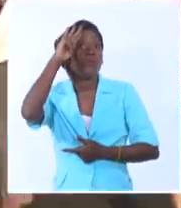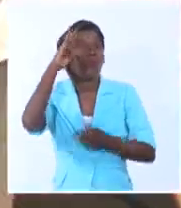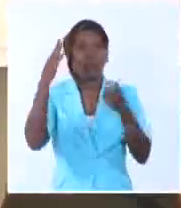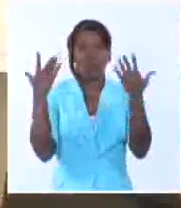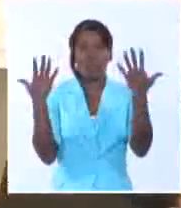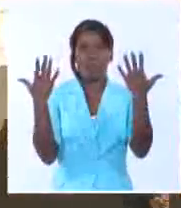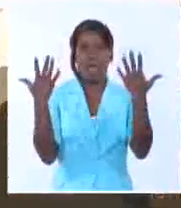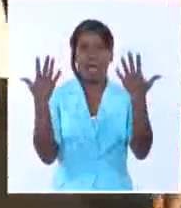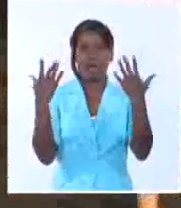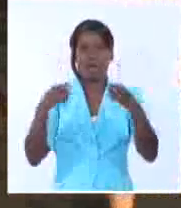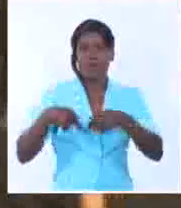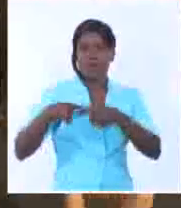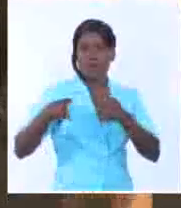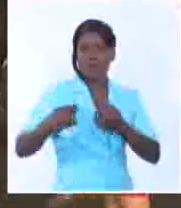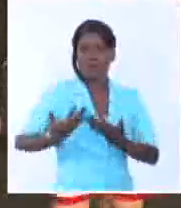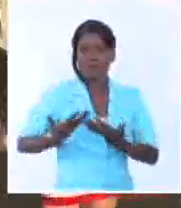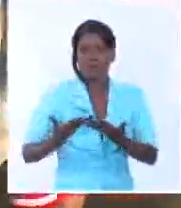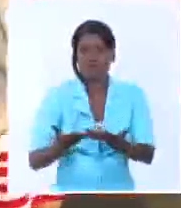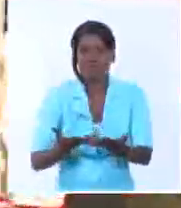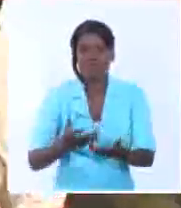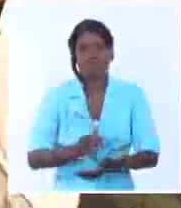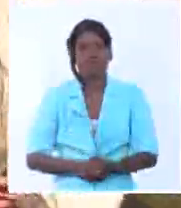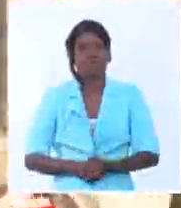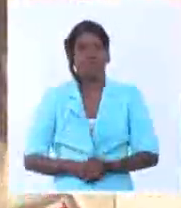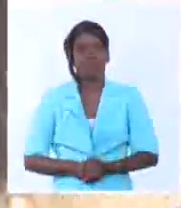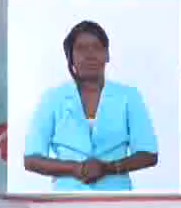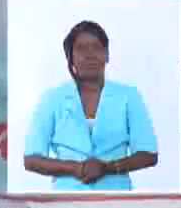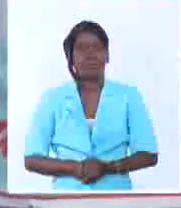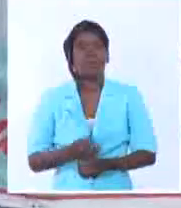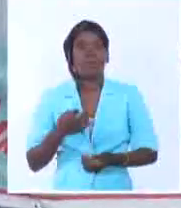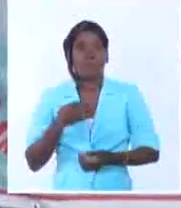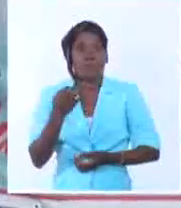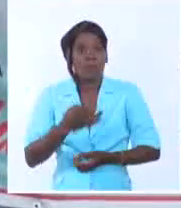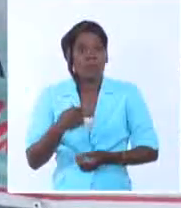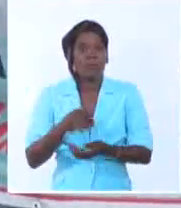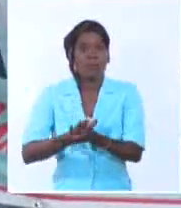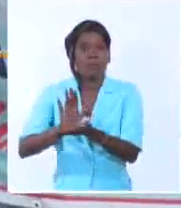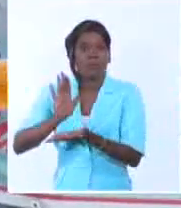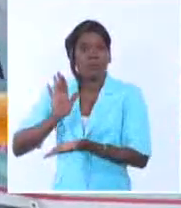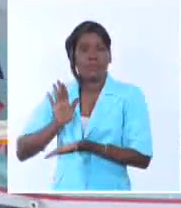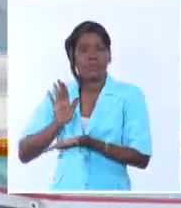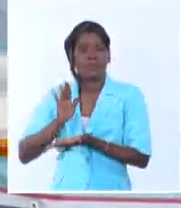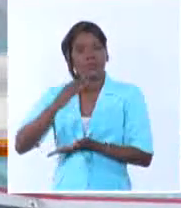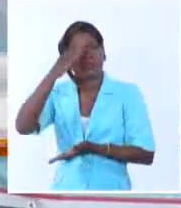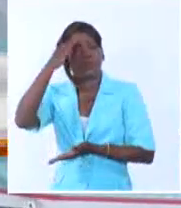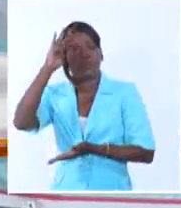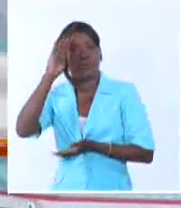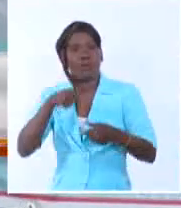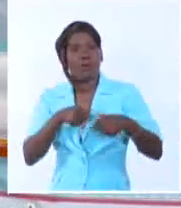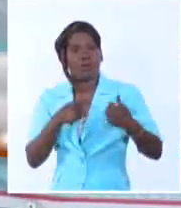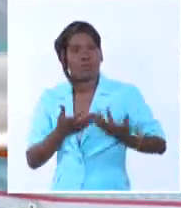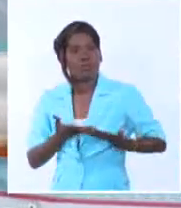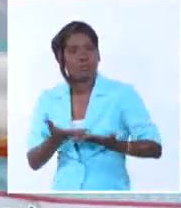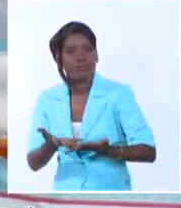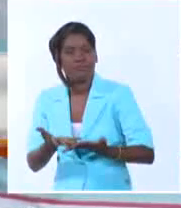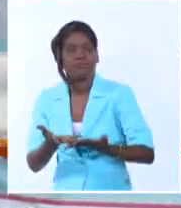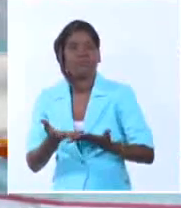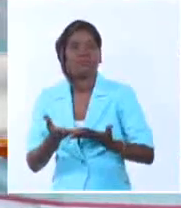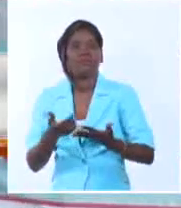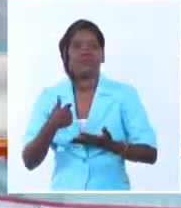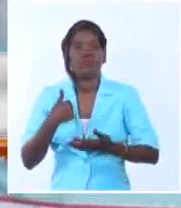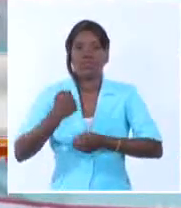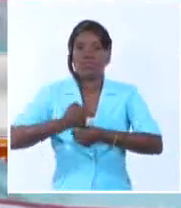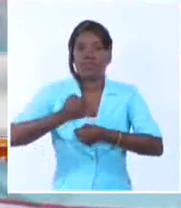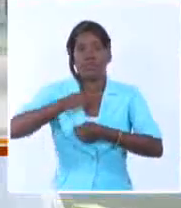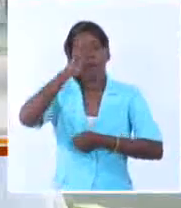estamos verdaderamente comprometidos con ella. Es un compromiso con mi país, con la patria y con la institución que represento, que es el Hospital